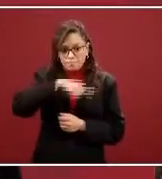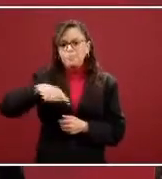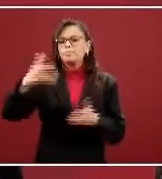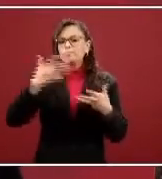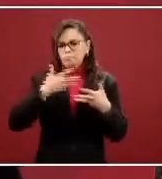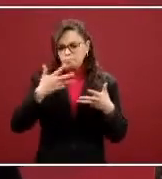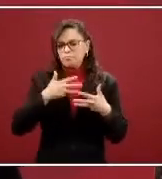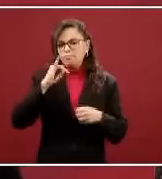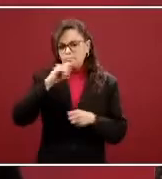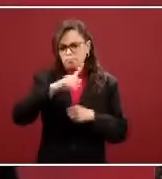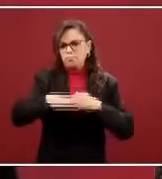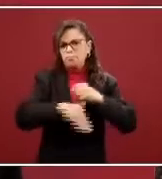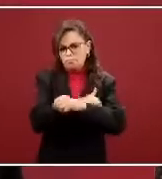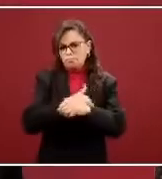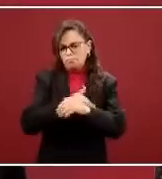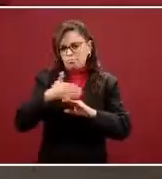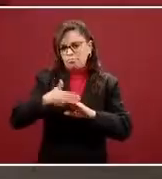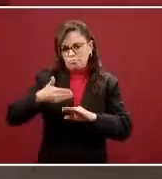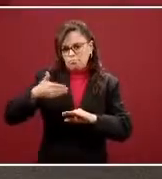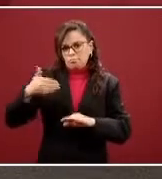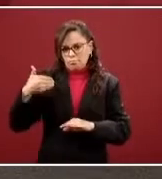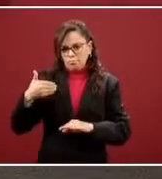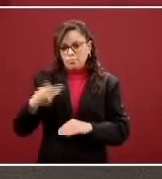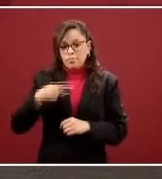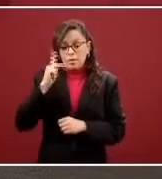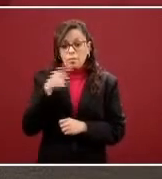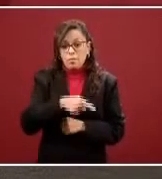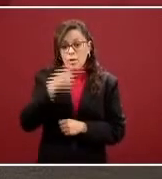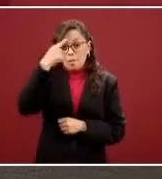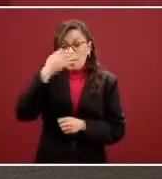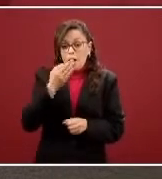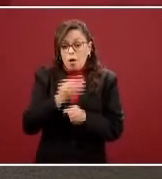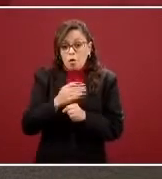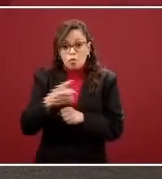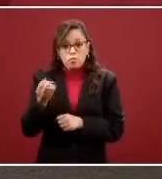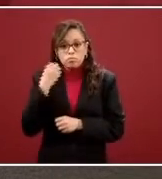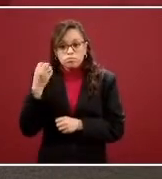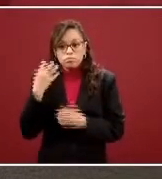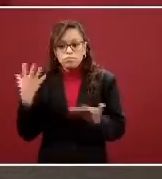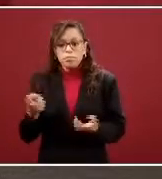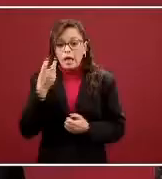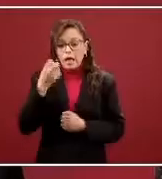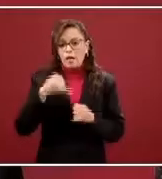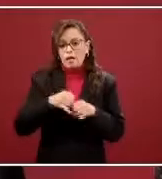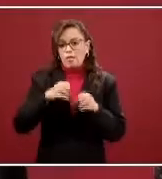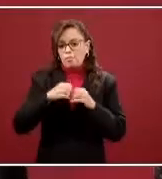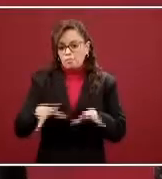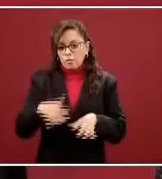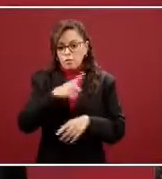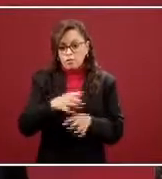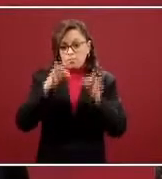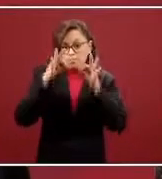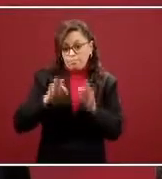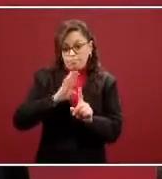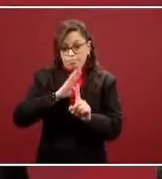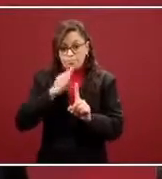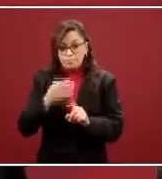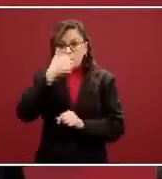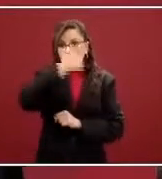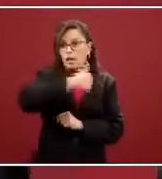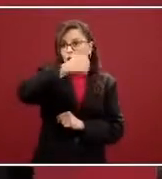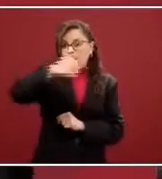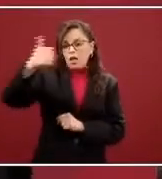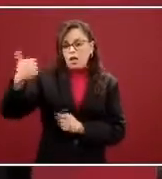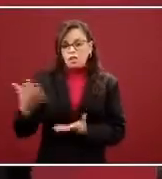antecedentes, pero no, para efectos de la conferencia no se pide la información específica de cada uno de